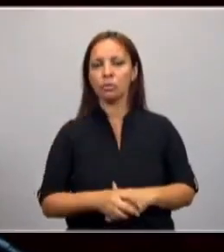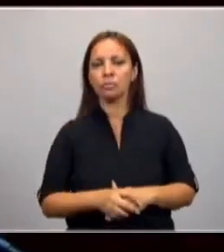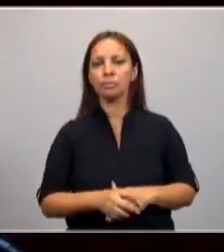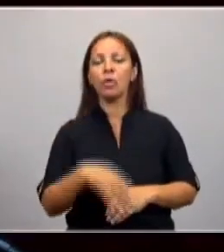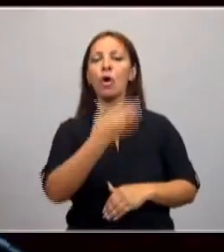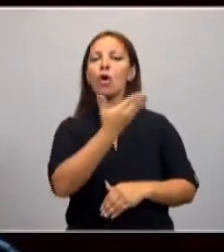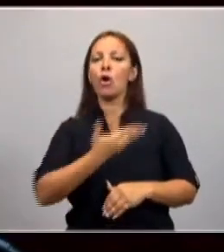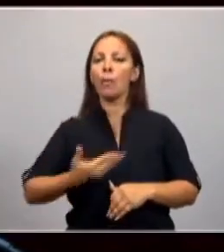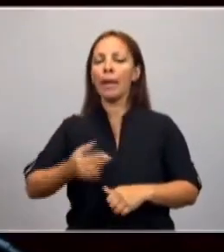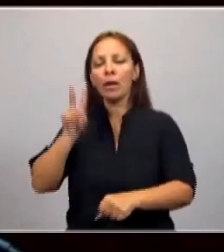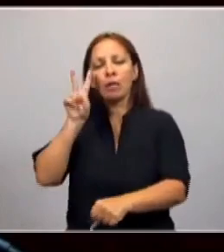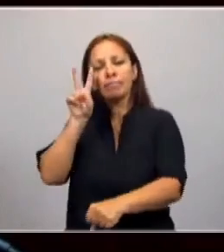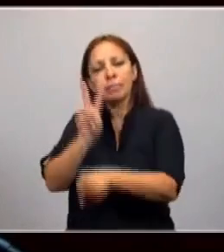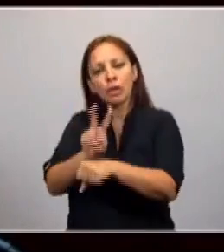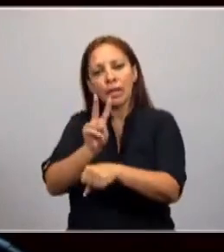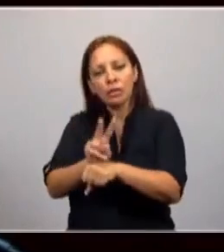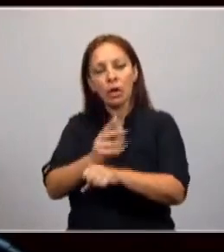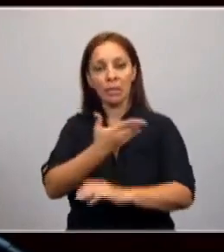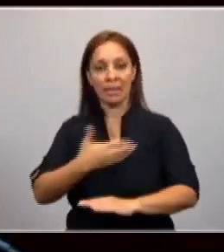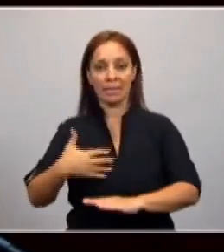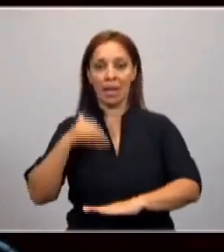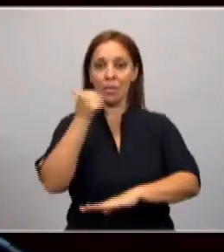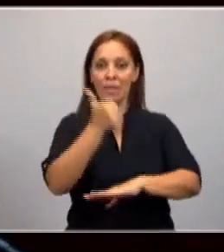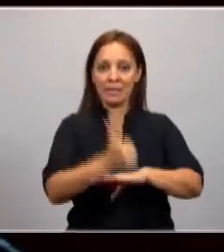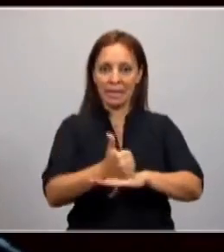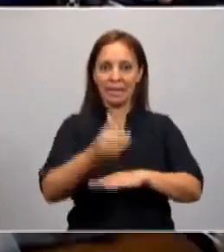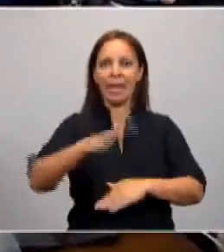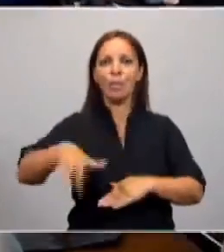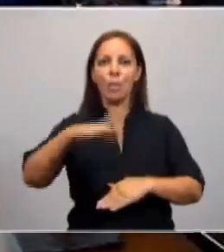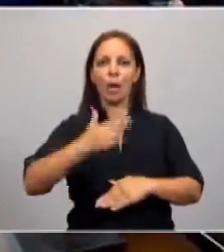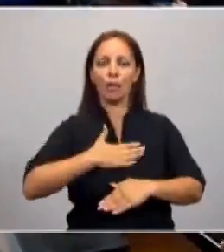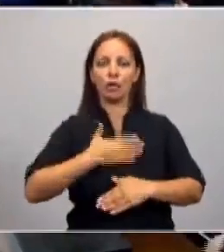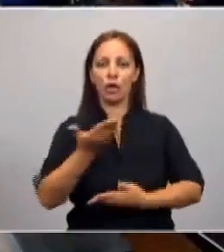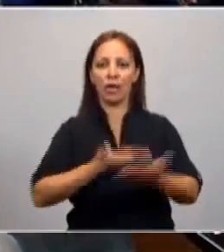Gobierno protector, Estado presente y pueblo solidario.